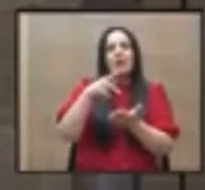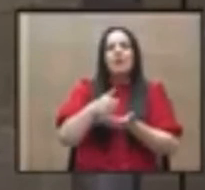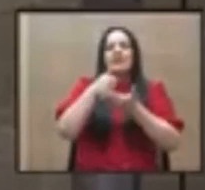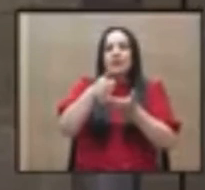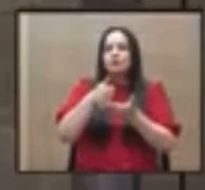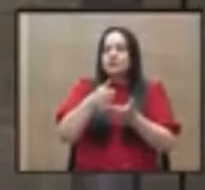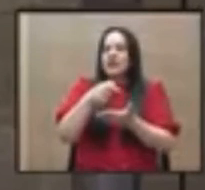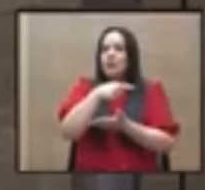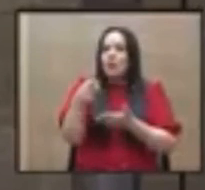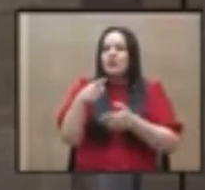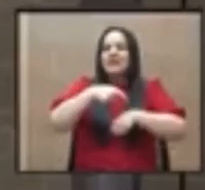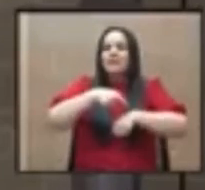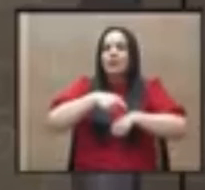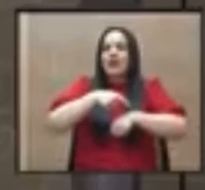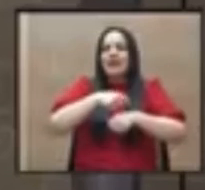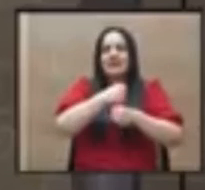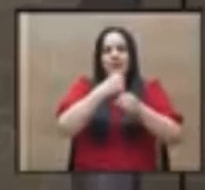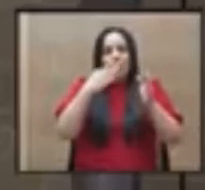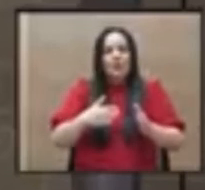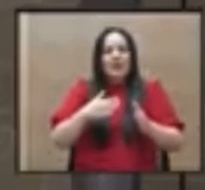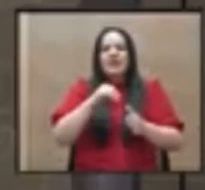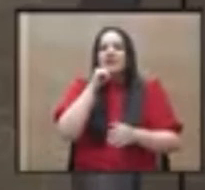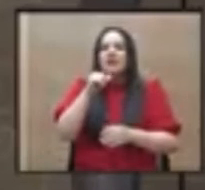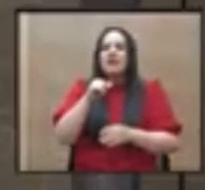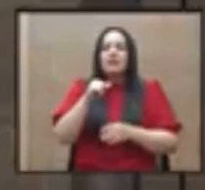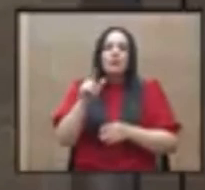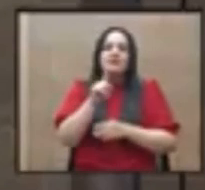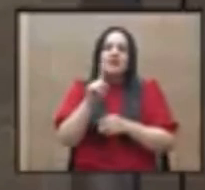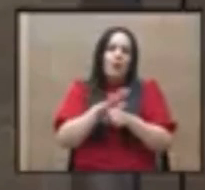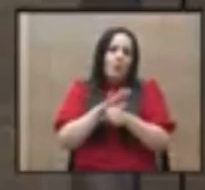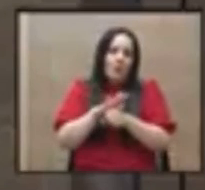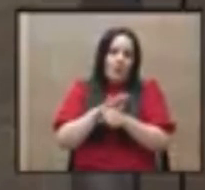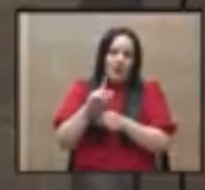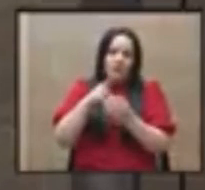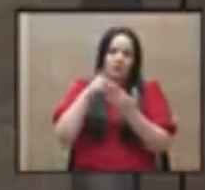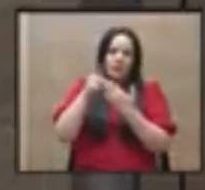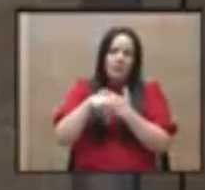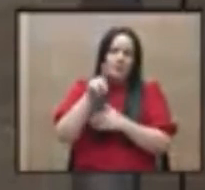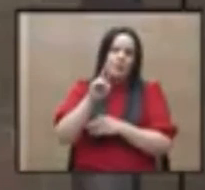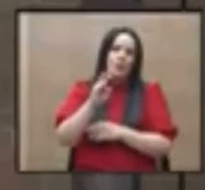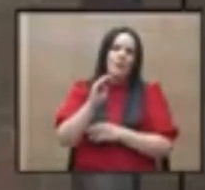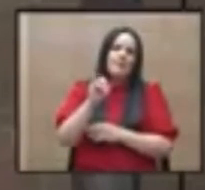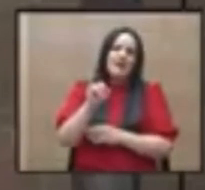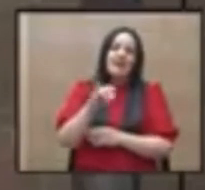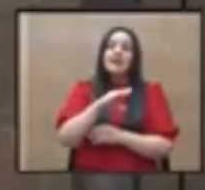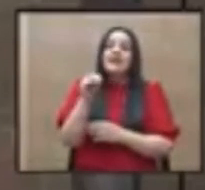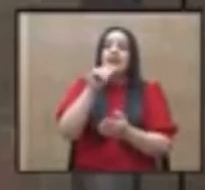temporal a trabajadores desocupados del programa PRONAE. Esto que les leía